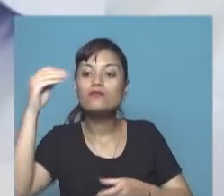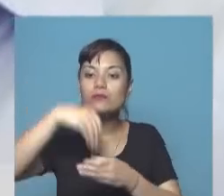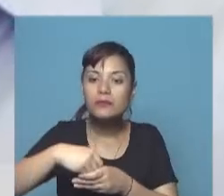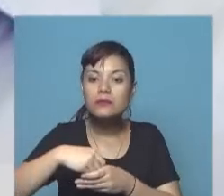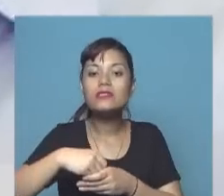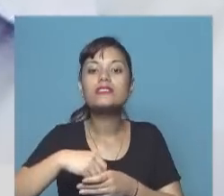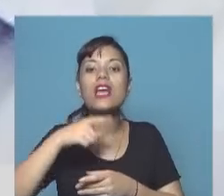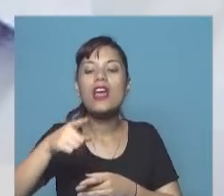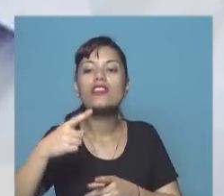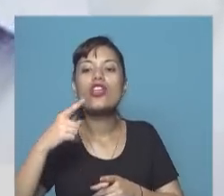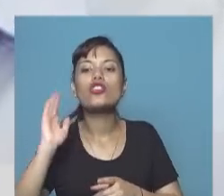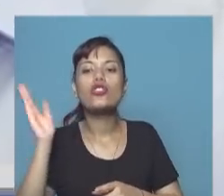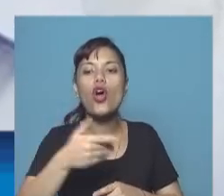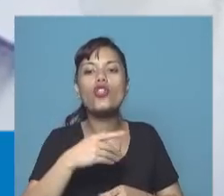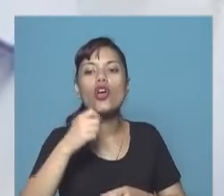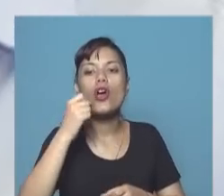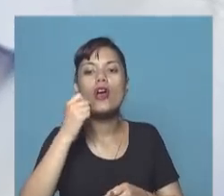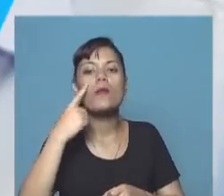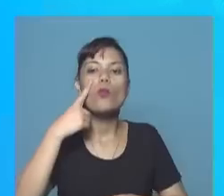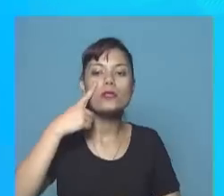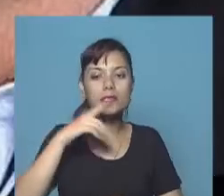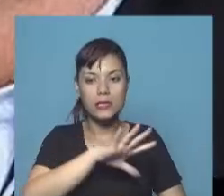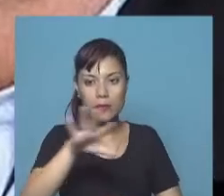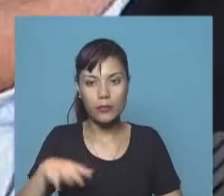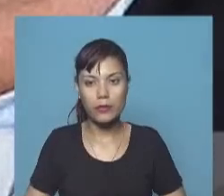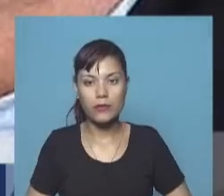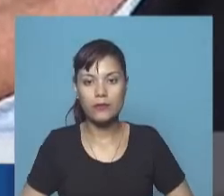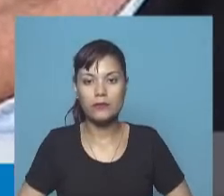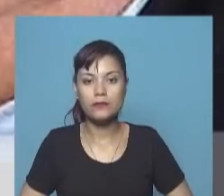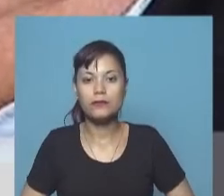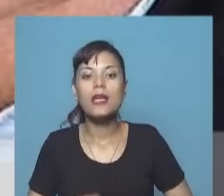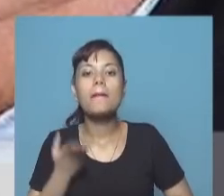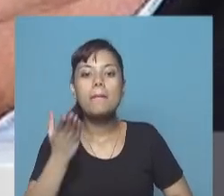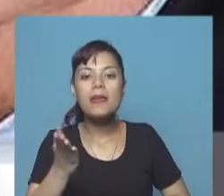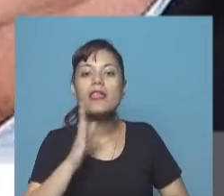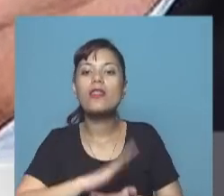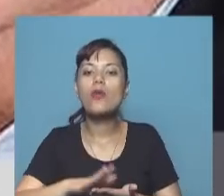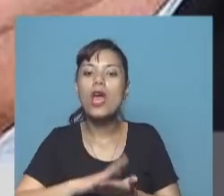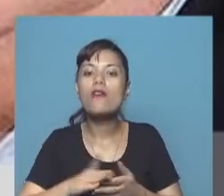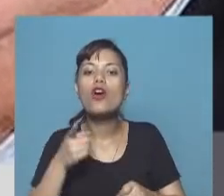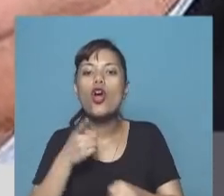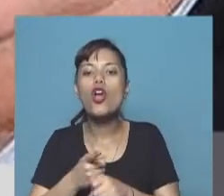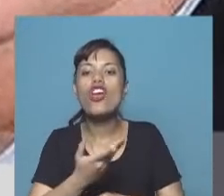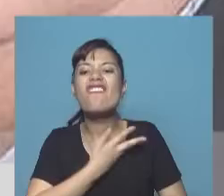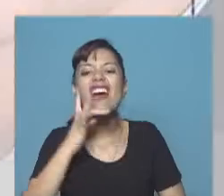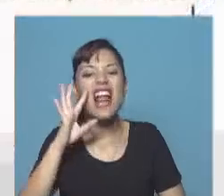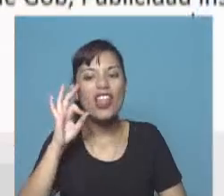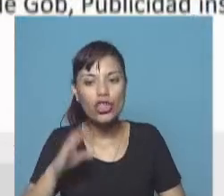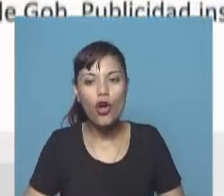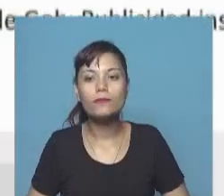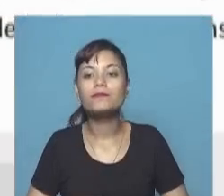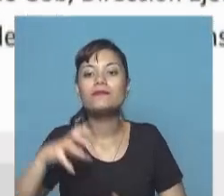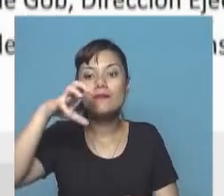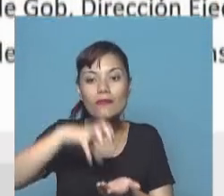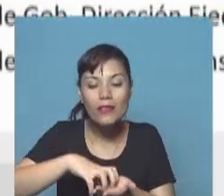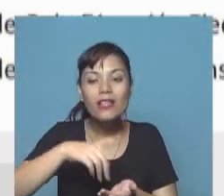haberes estaba destinado a todo el personal del municipio. Piden reactivar causa contra Fernando Niembro. La Cámara